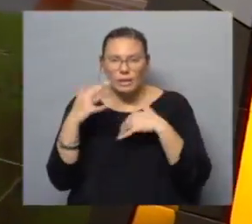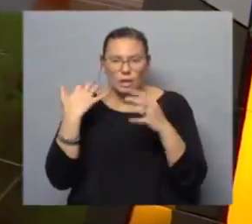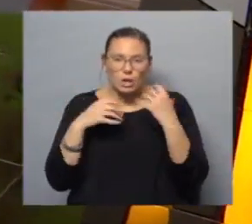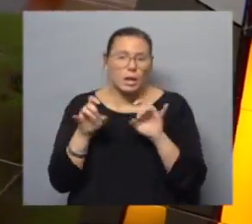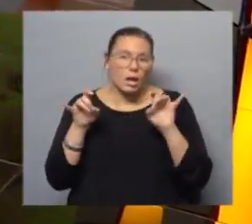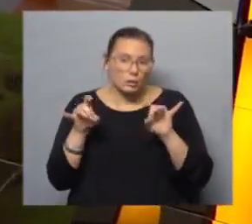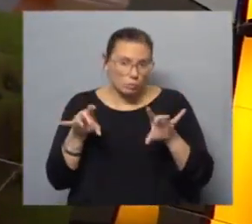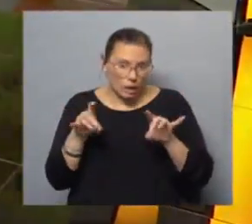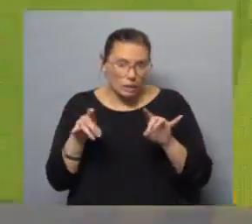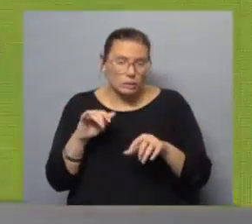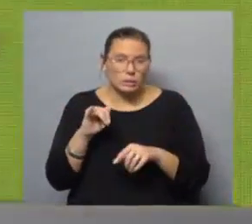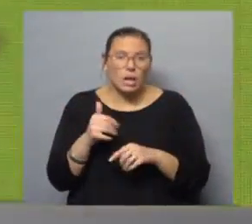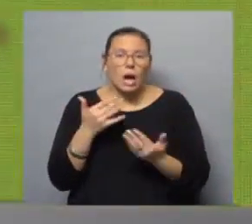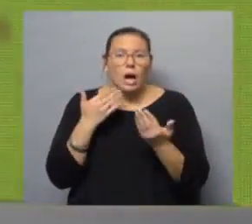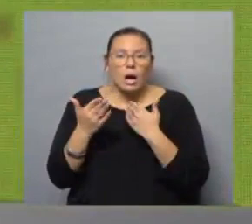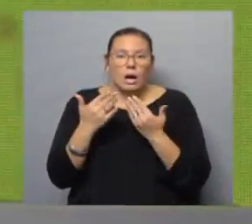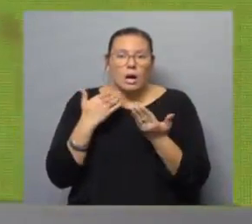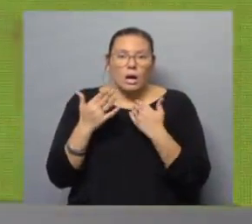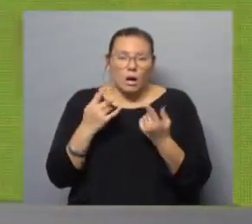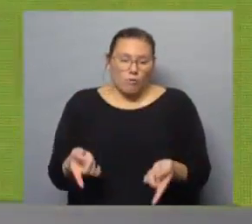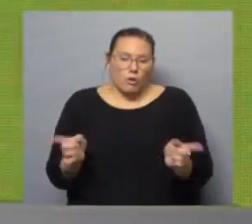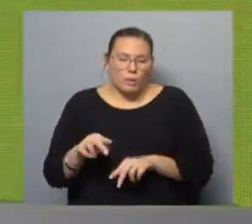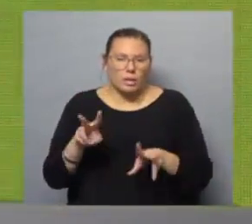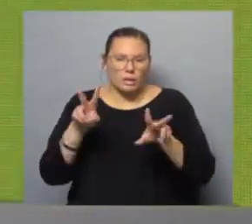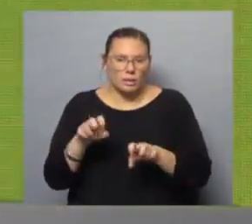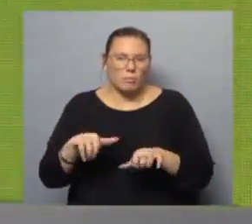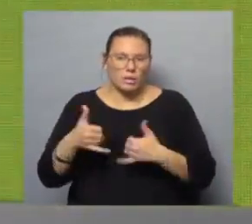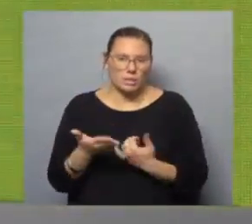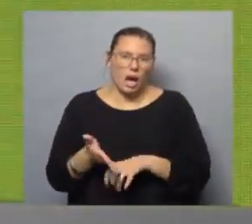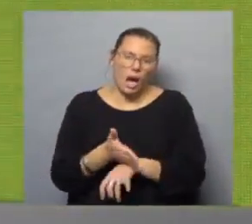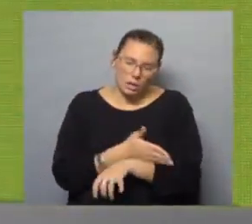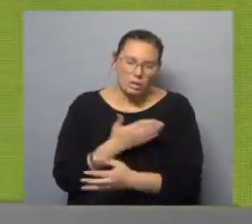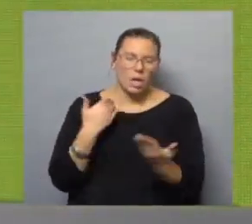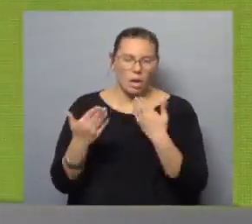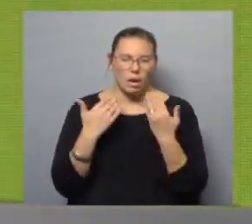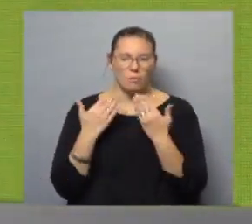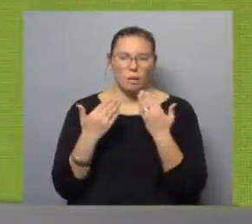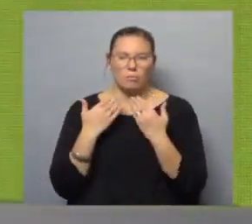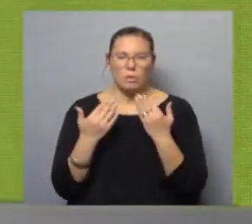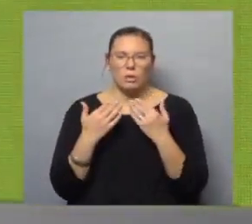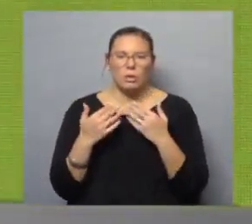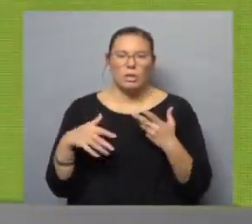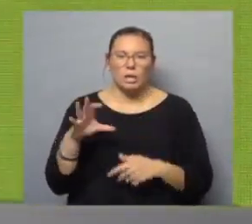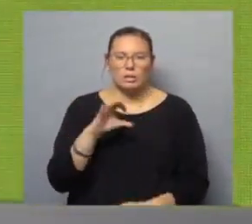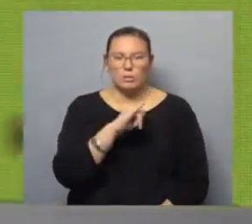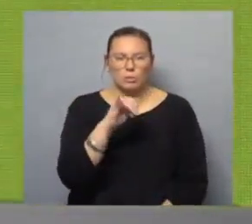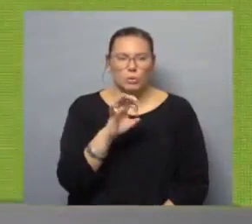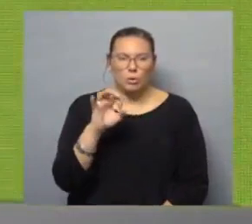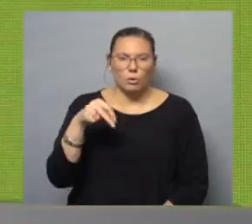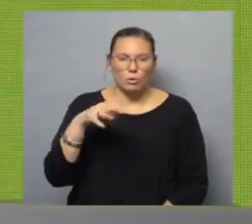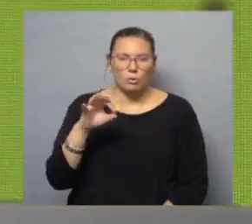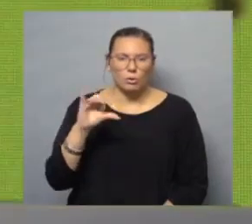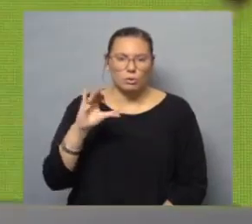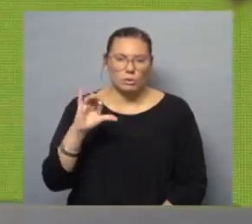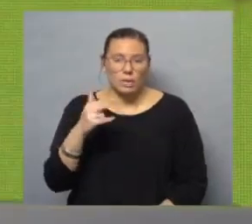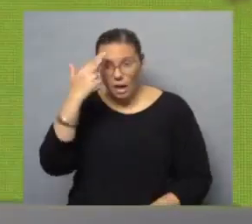en particular, y vamos a retomar un tema que hemos conversado varias oportunidades, que son las zoonosis, que son esas